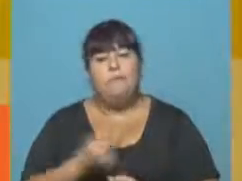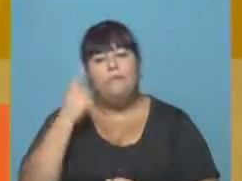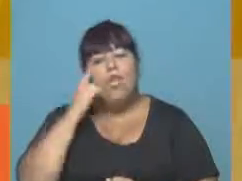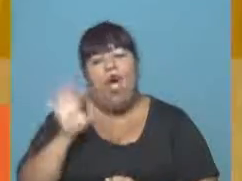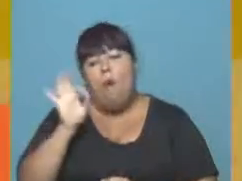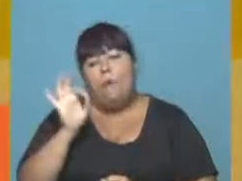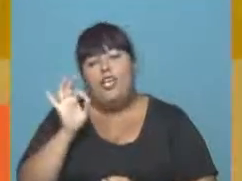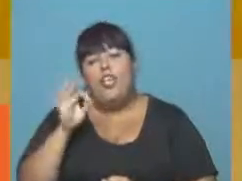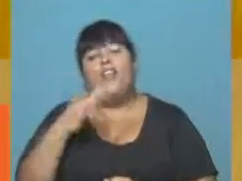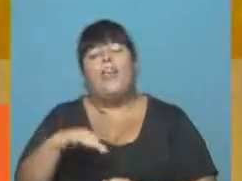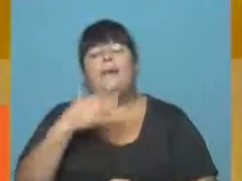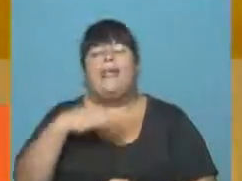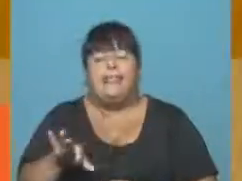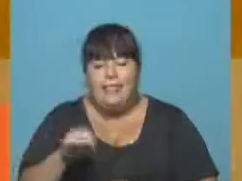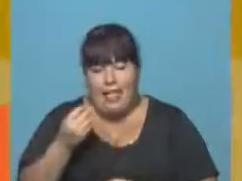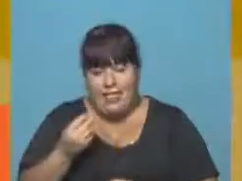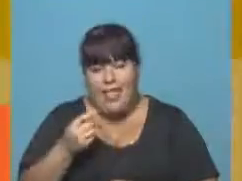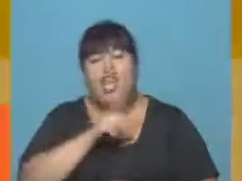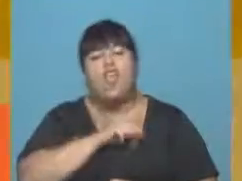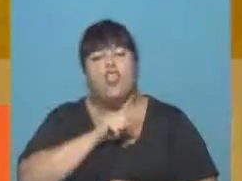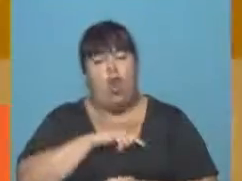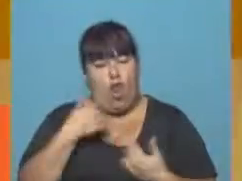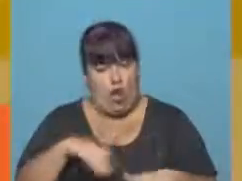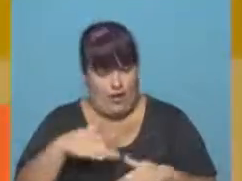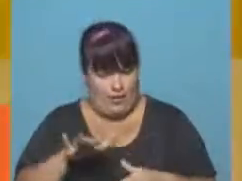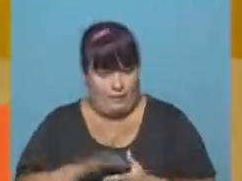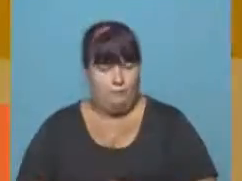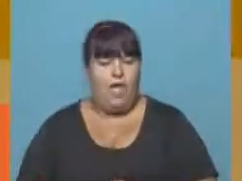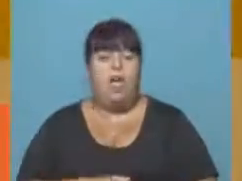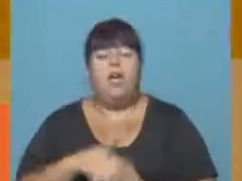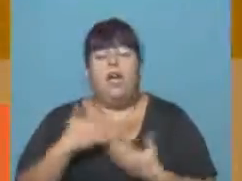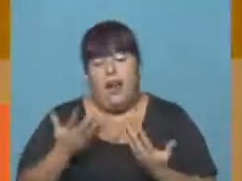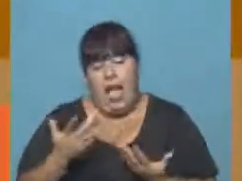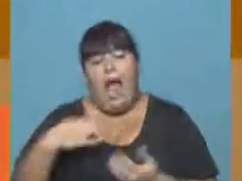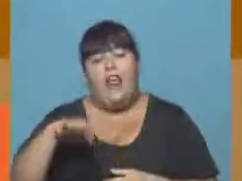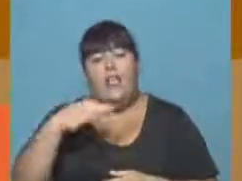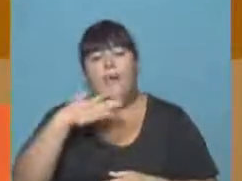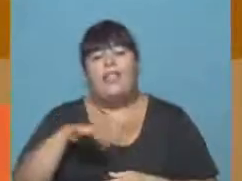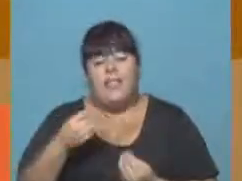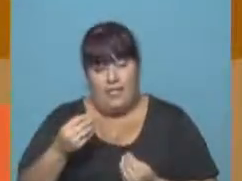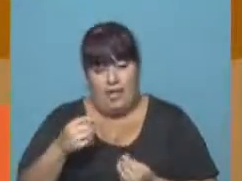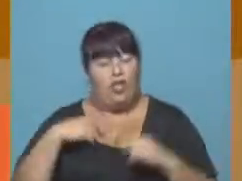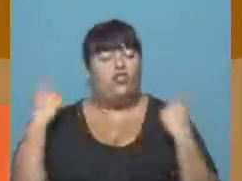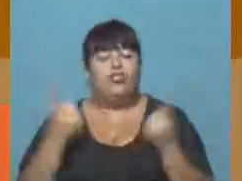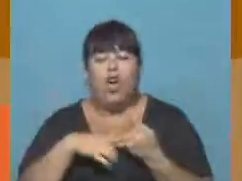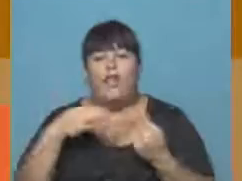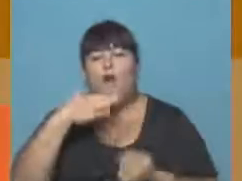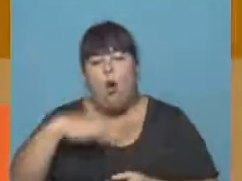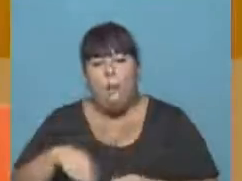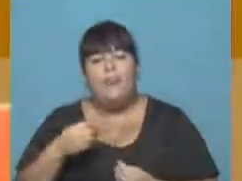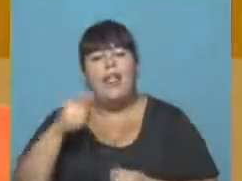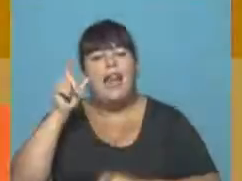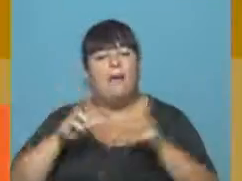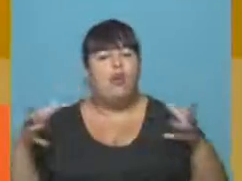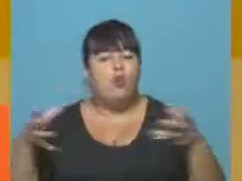miradas que uno tiene que comprender y con dolores muy, muy profundos. Obviamente que uno tiene que entender, y todos tenemos que comprender, que la sociedad en